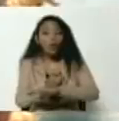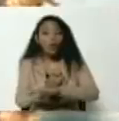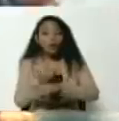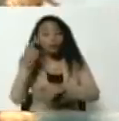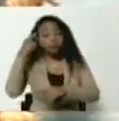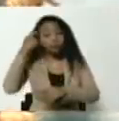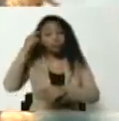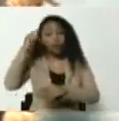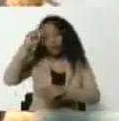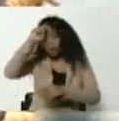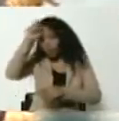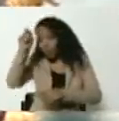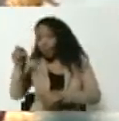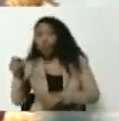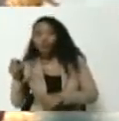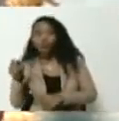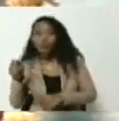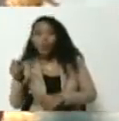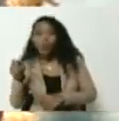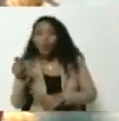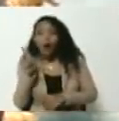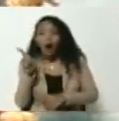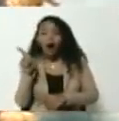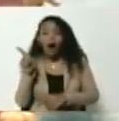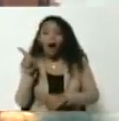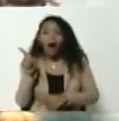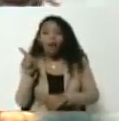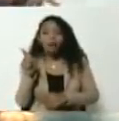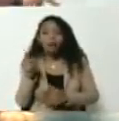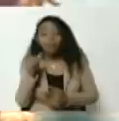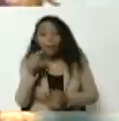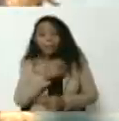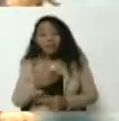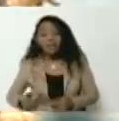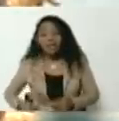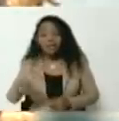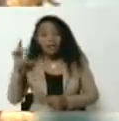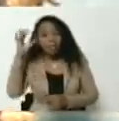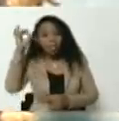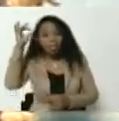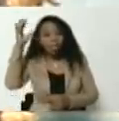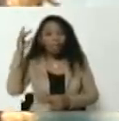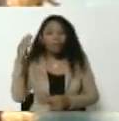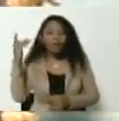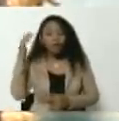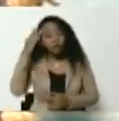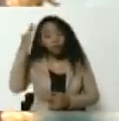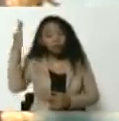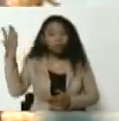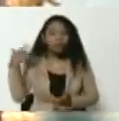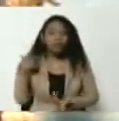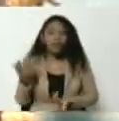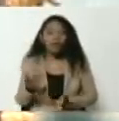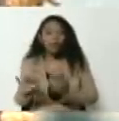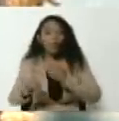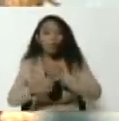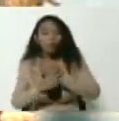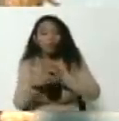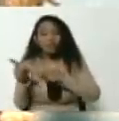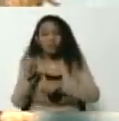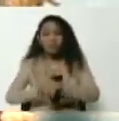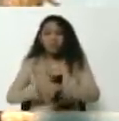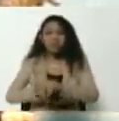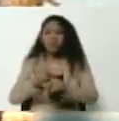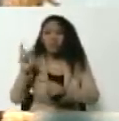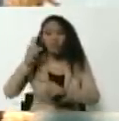psicóticos que reconoció a esa presidencia de ficción fantasiosa de Juan Guaidó, en un momento en que ni siquiera